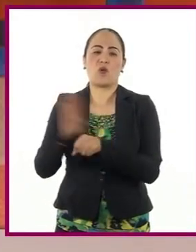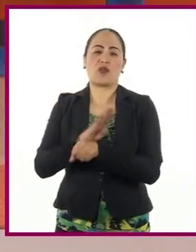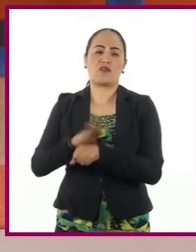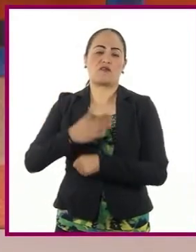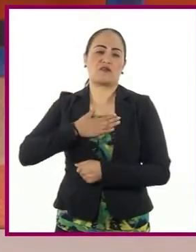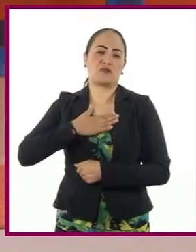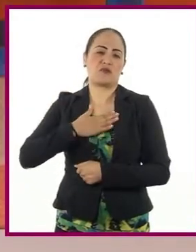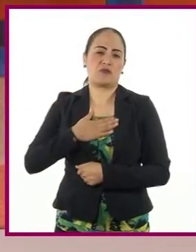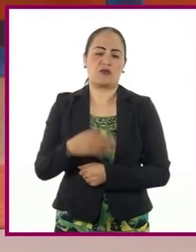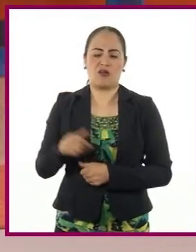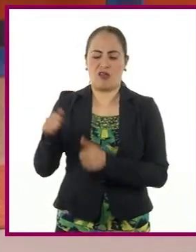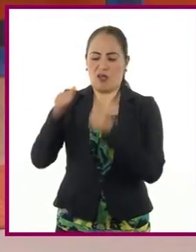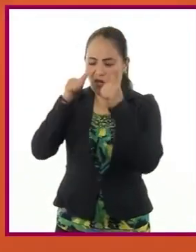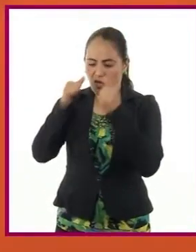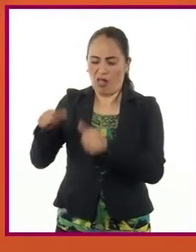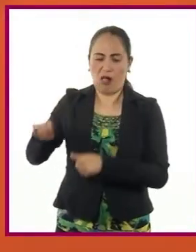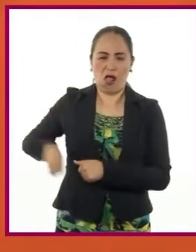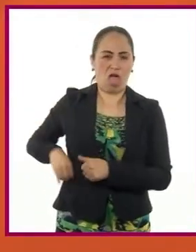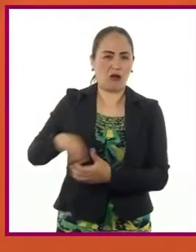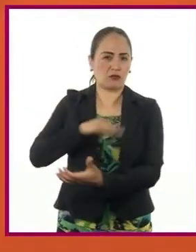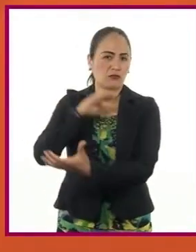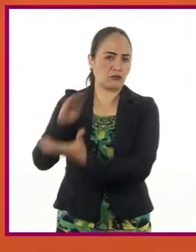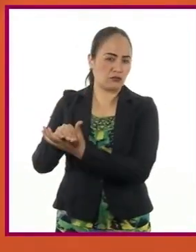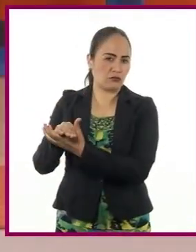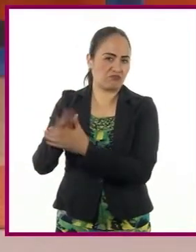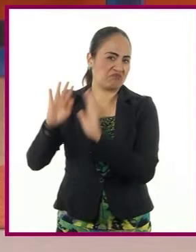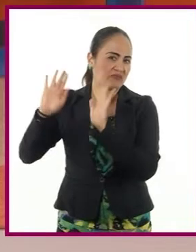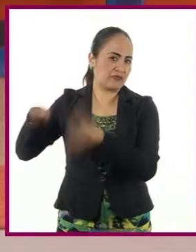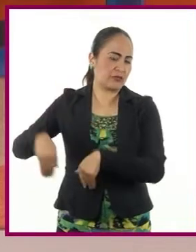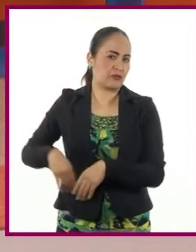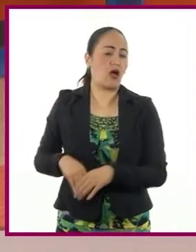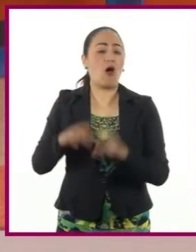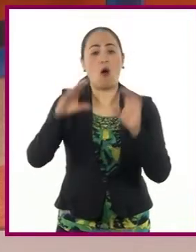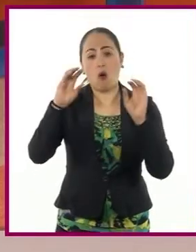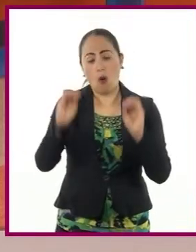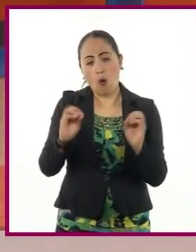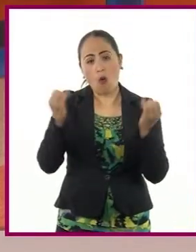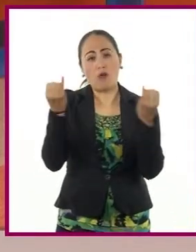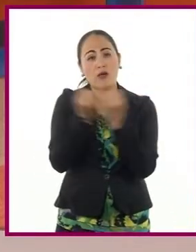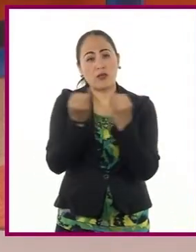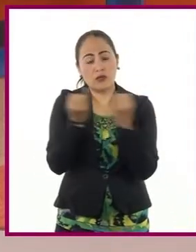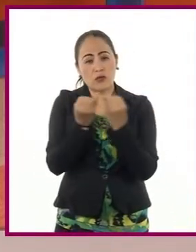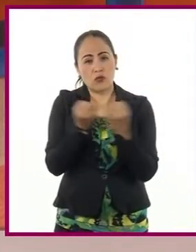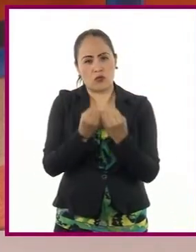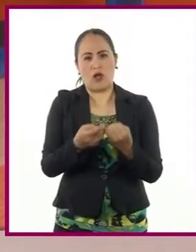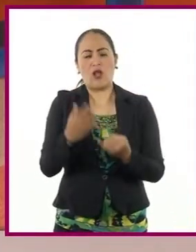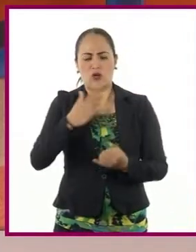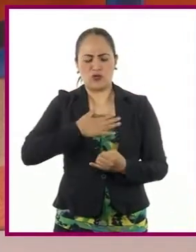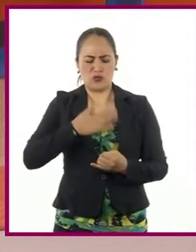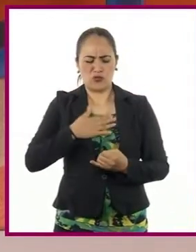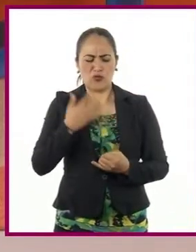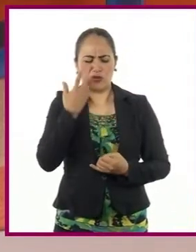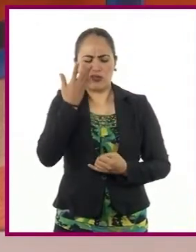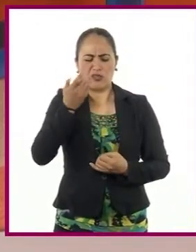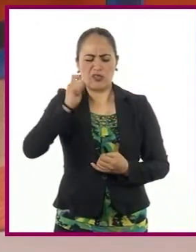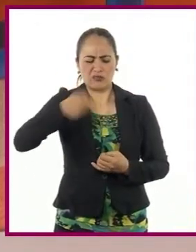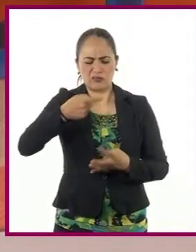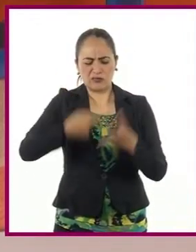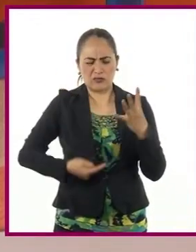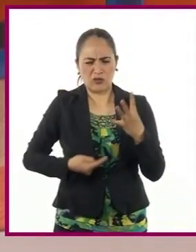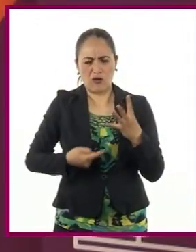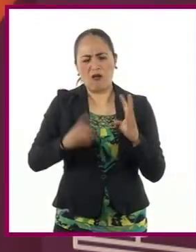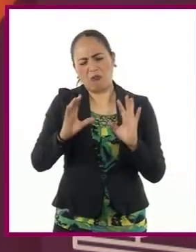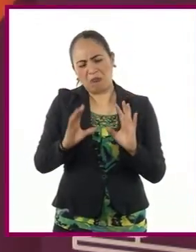bien en los intereses del otro u otra, o a veces sin tener claridad en lo que realmente quiero y a qué estoy dispuesto a